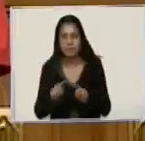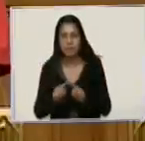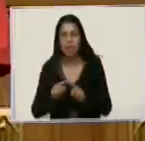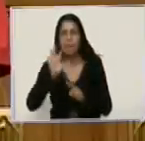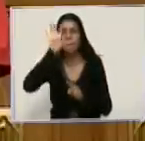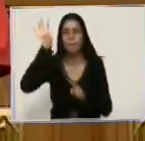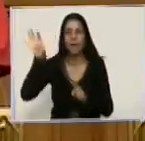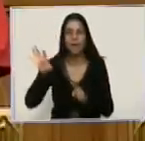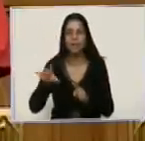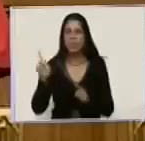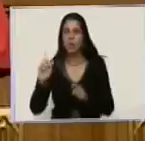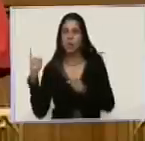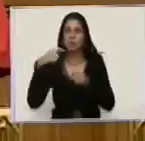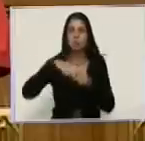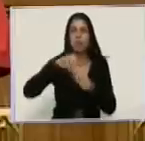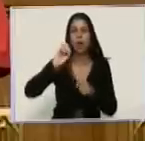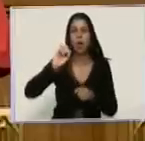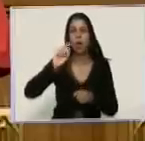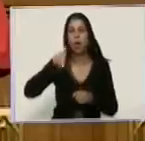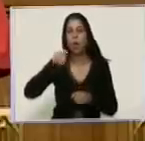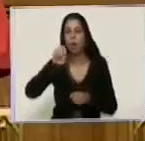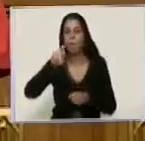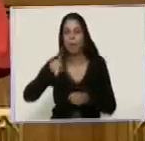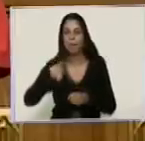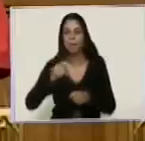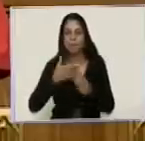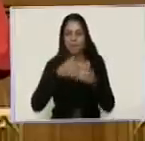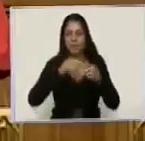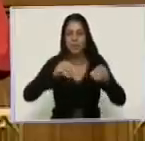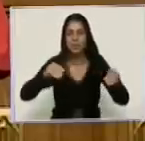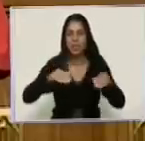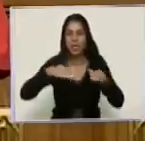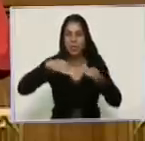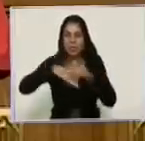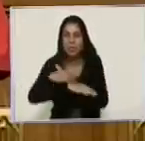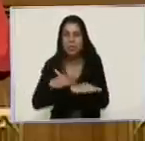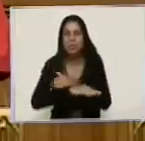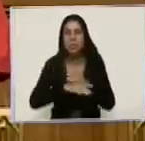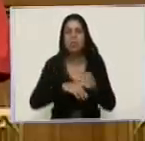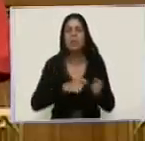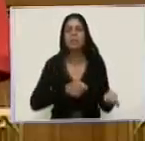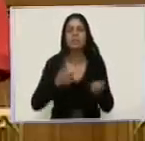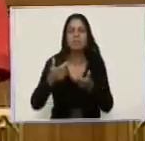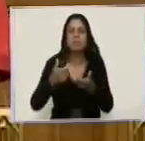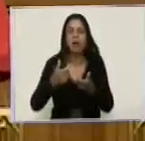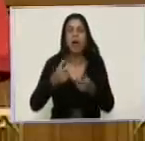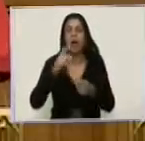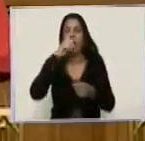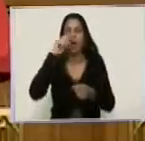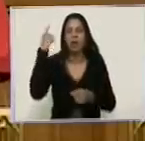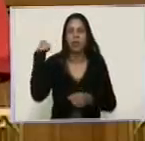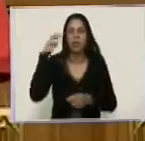OPEP, se extrajo de lo que estaba bajo tierra entre el año